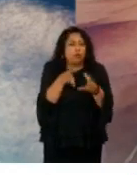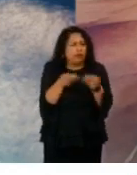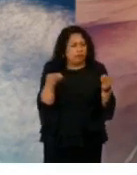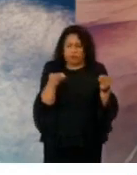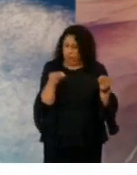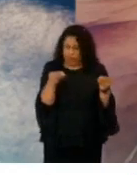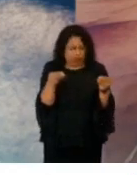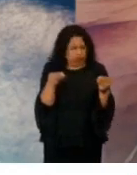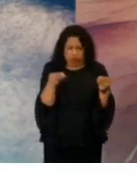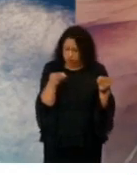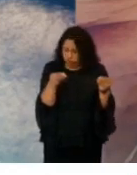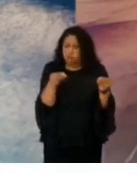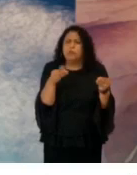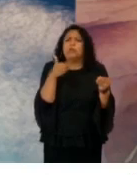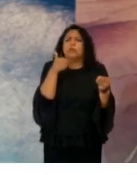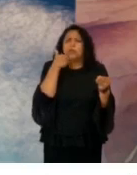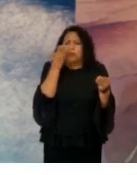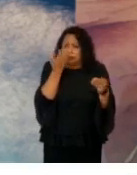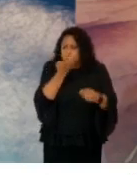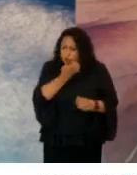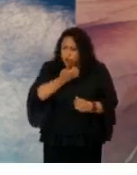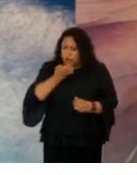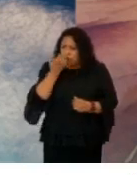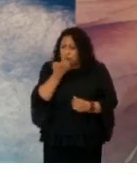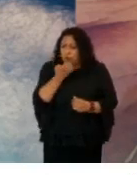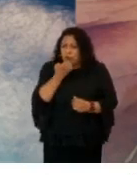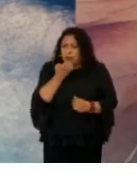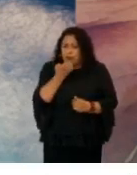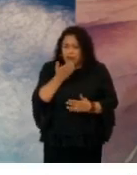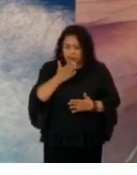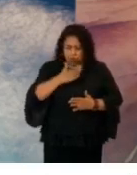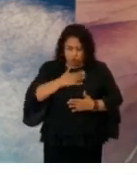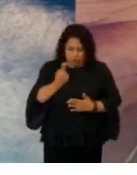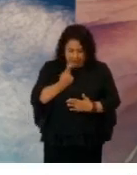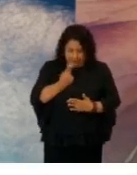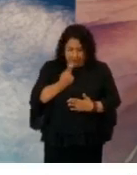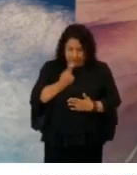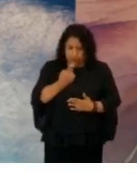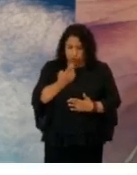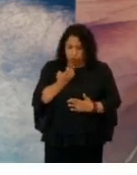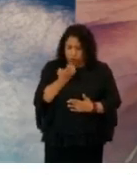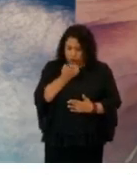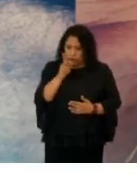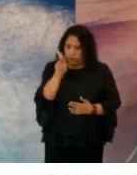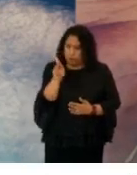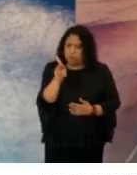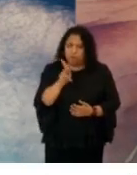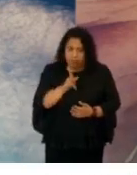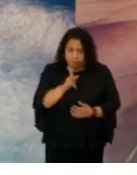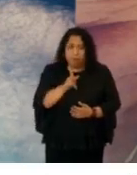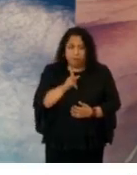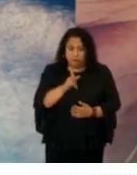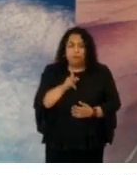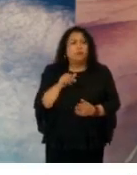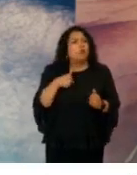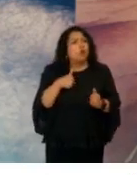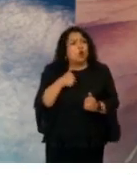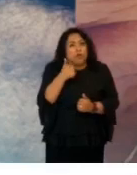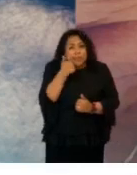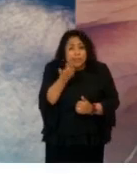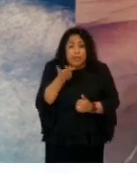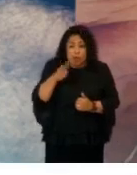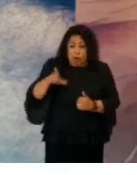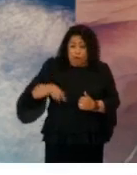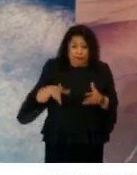desaparezca. Queremos una escuela que se parezca a lo que necesitamos, a lo que queremos. No queremos que el